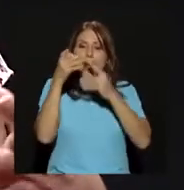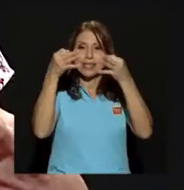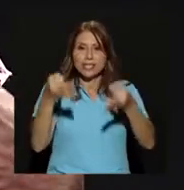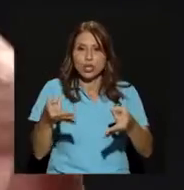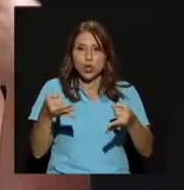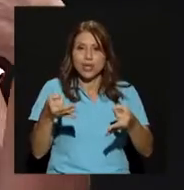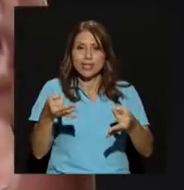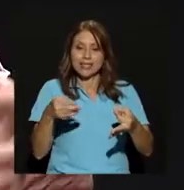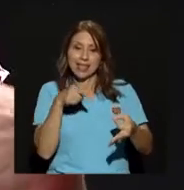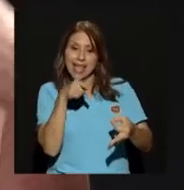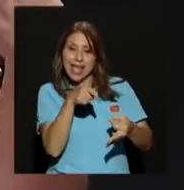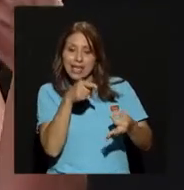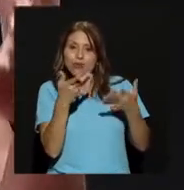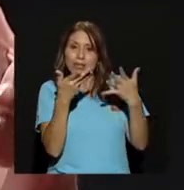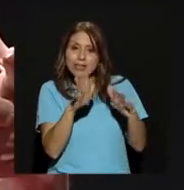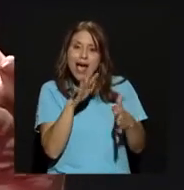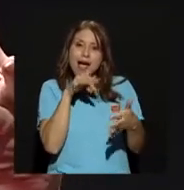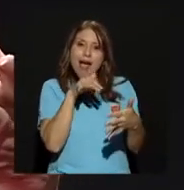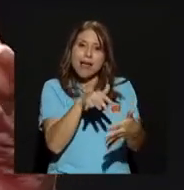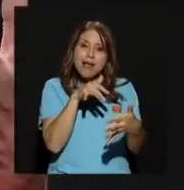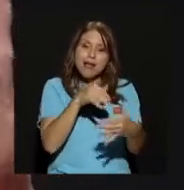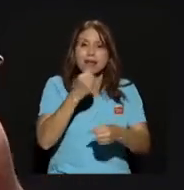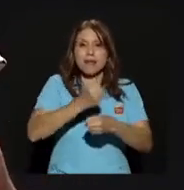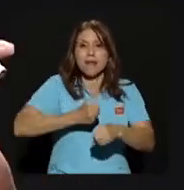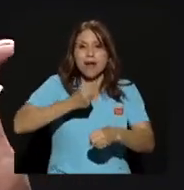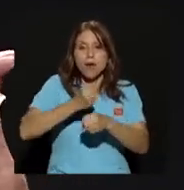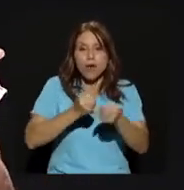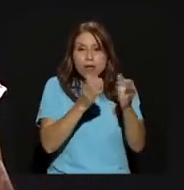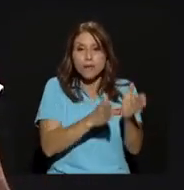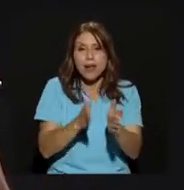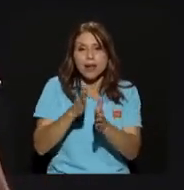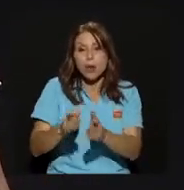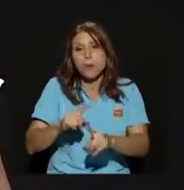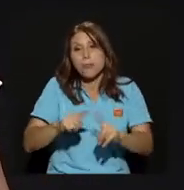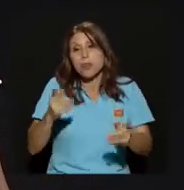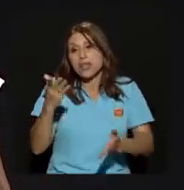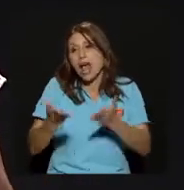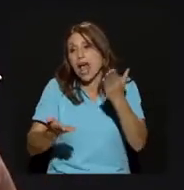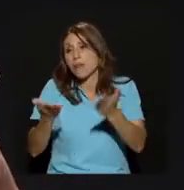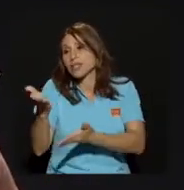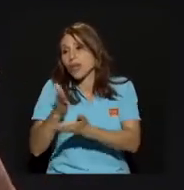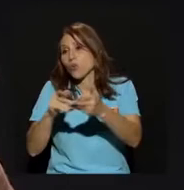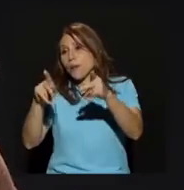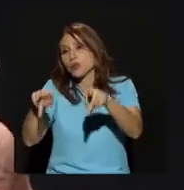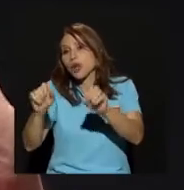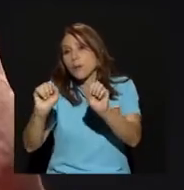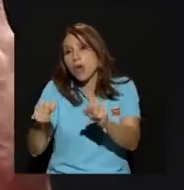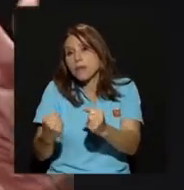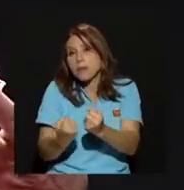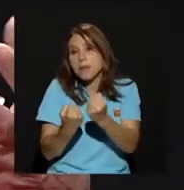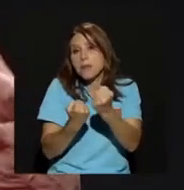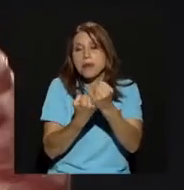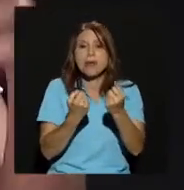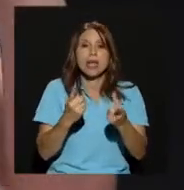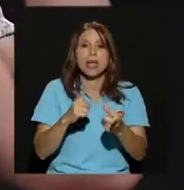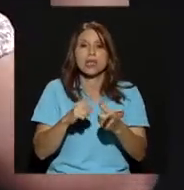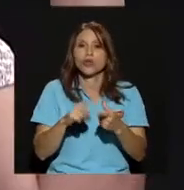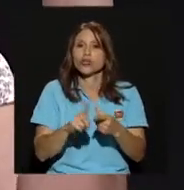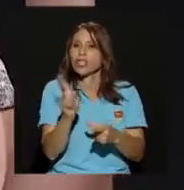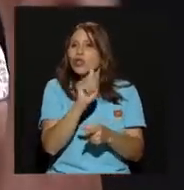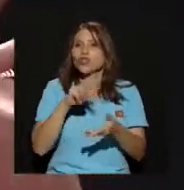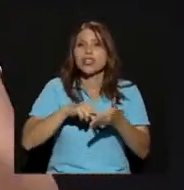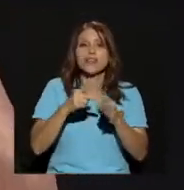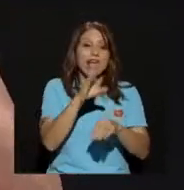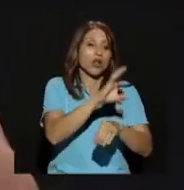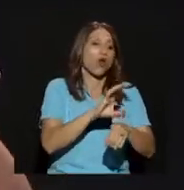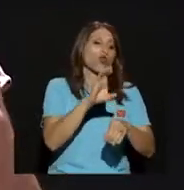se estudió, se trabajó y se planeó, pero que podría ser que alguien pueda hacer aportes. Entonces, no es que el Consejo está